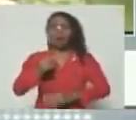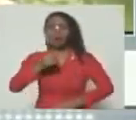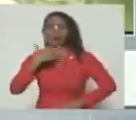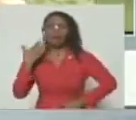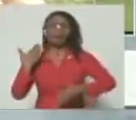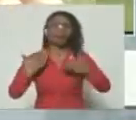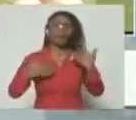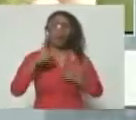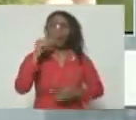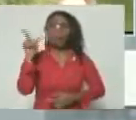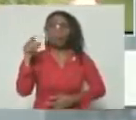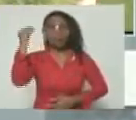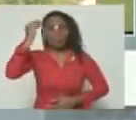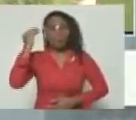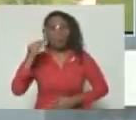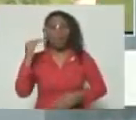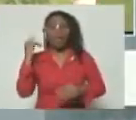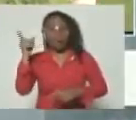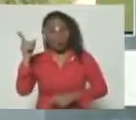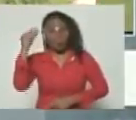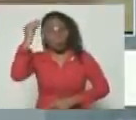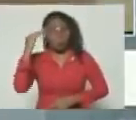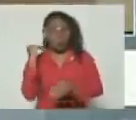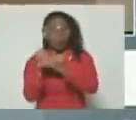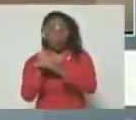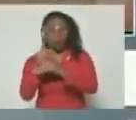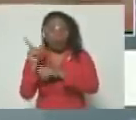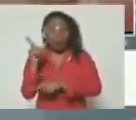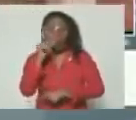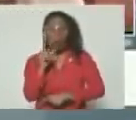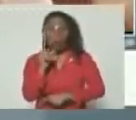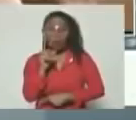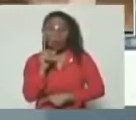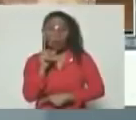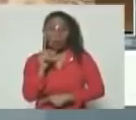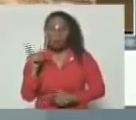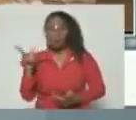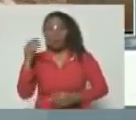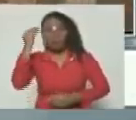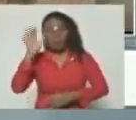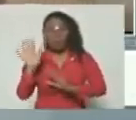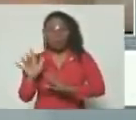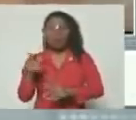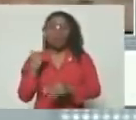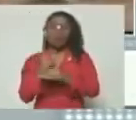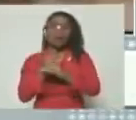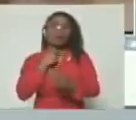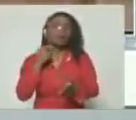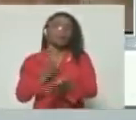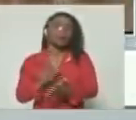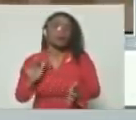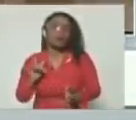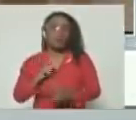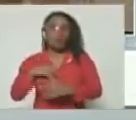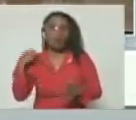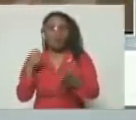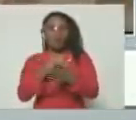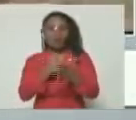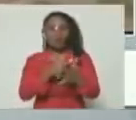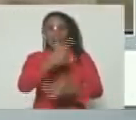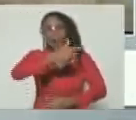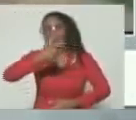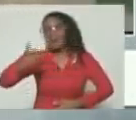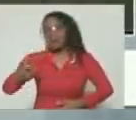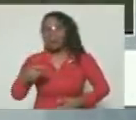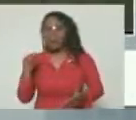Escobar Gaviria va a terminar como él. El que se crea Pablo Escobar Gaviria para atacar a la ciudadanía, para